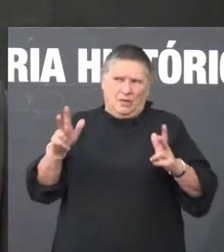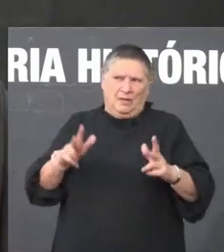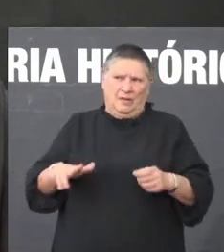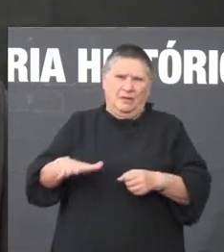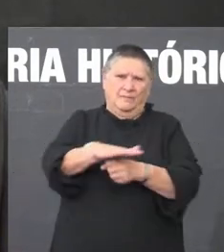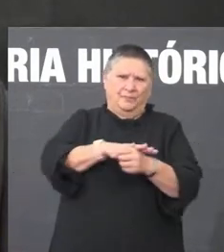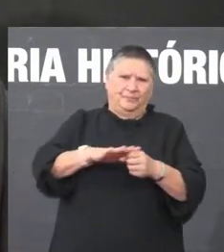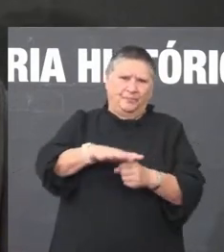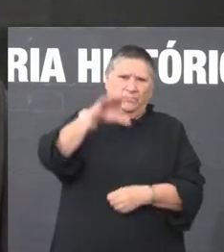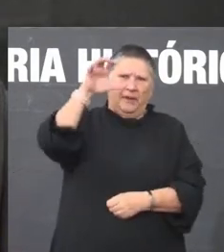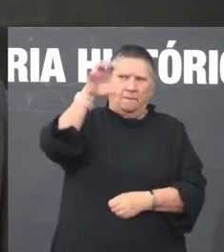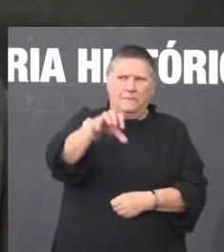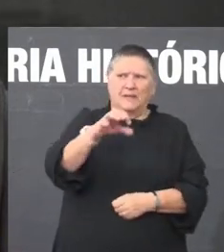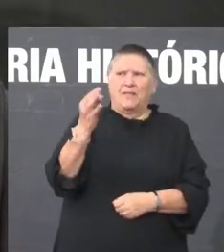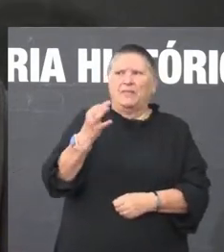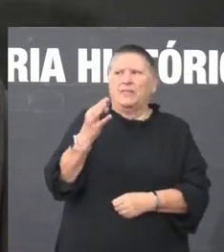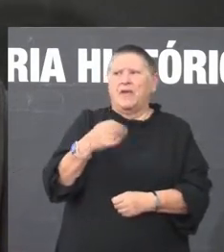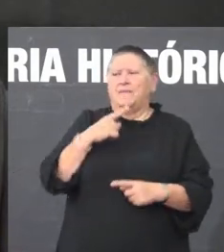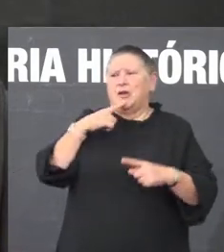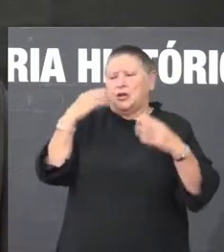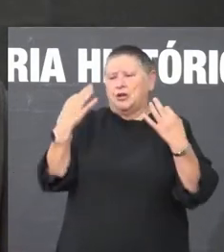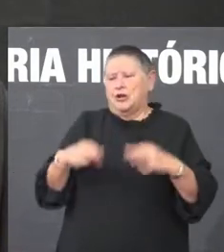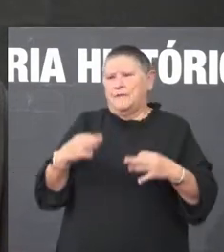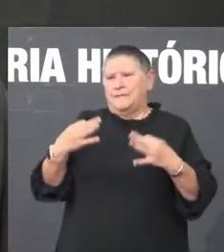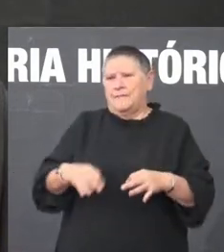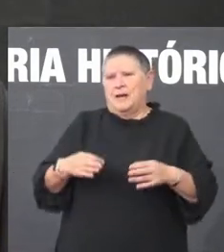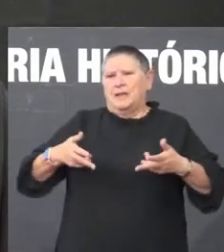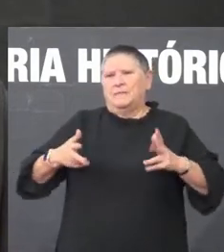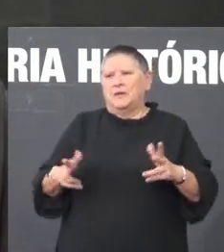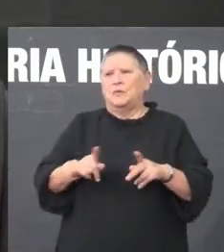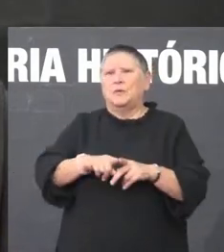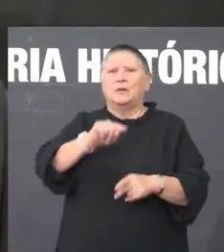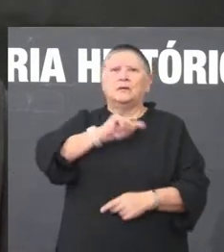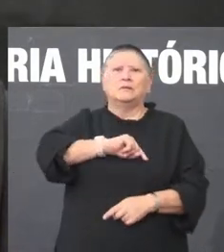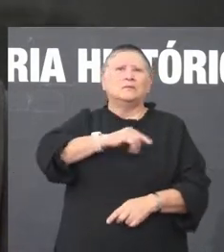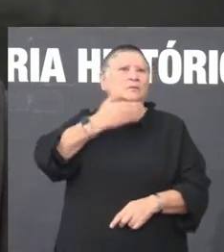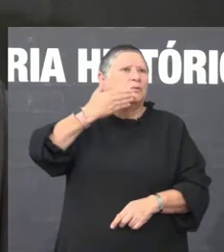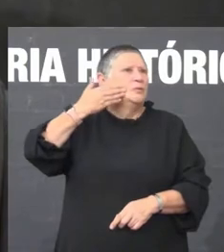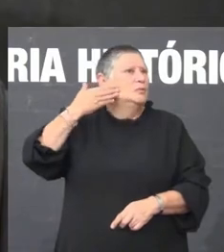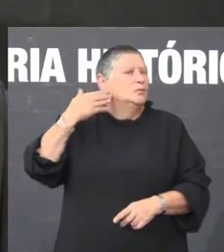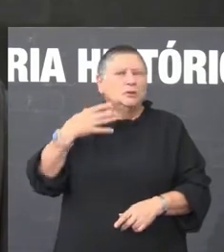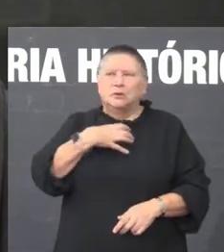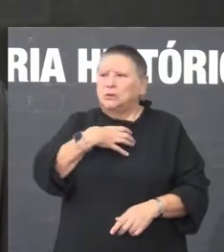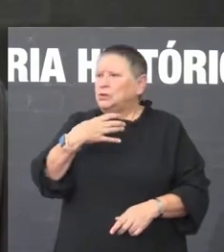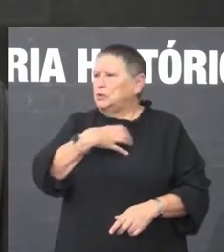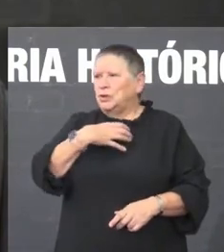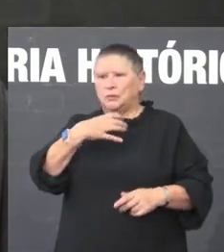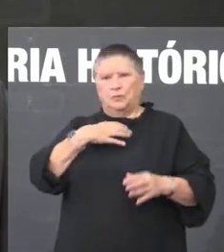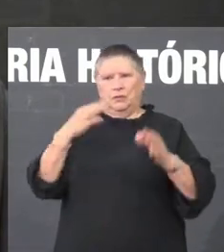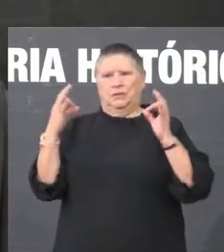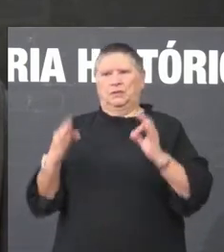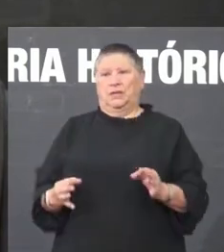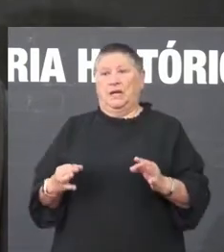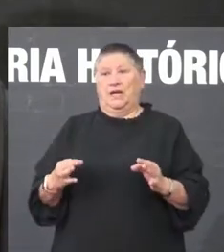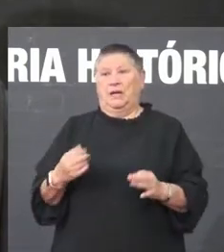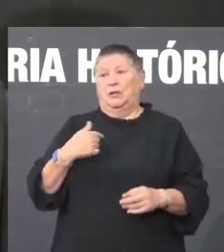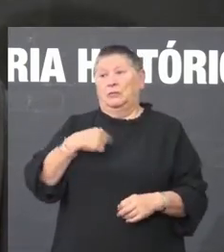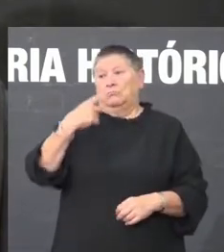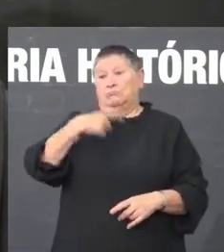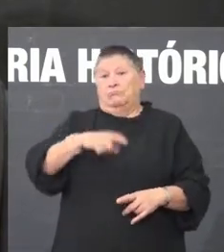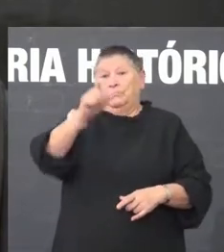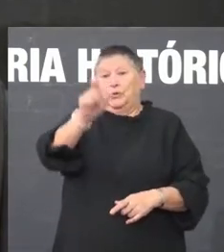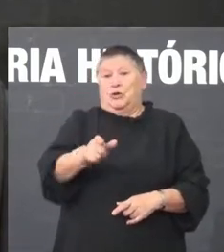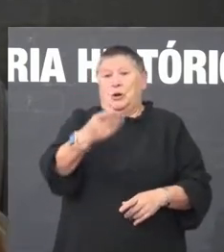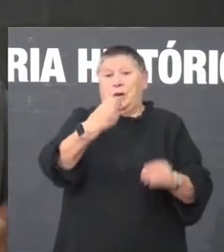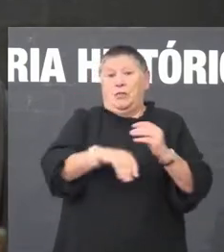deberá ser unha anomalía democrática, da que non hai que sentir orgullo ningún de verdade, digo tamén como unha persoa que naceu no ano 89, que